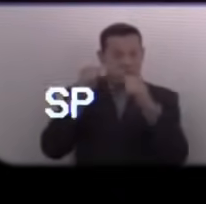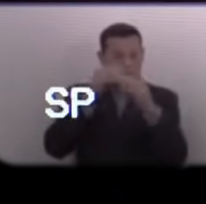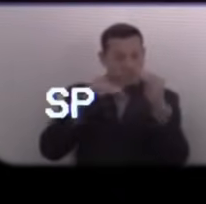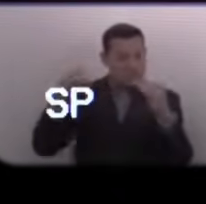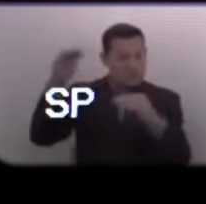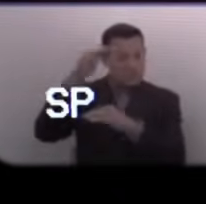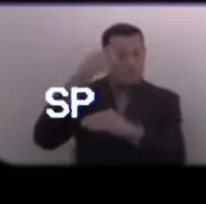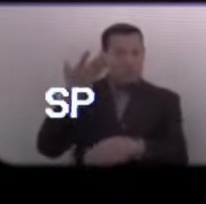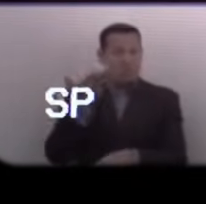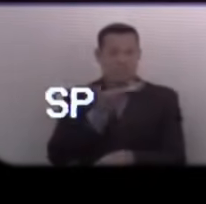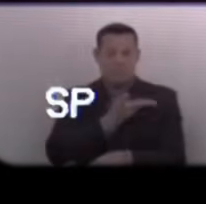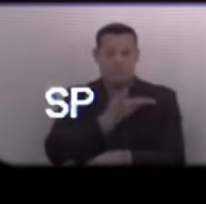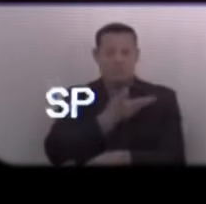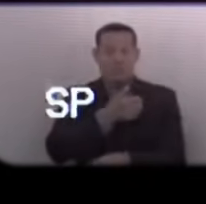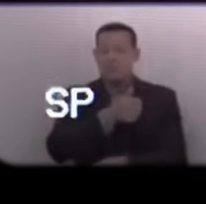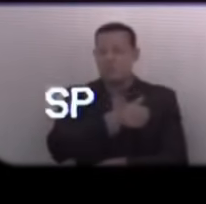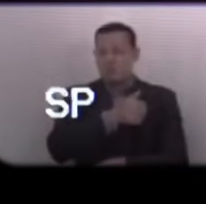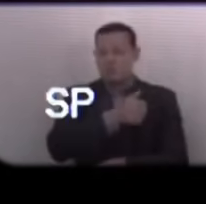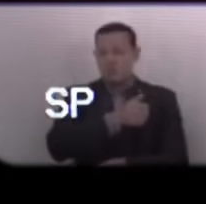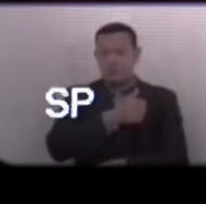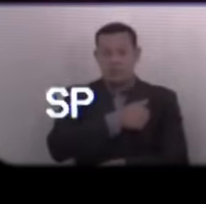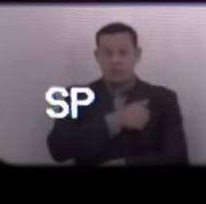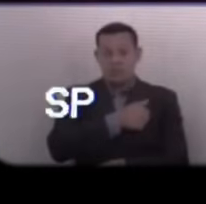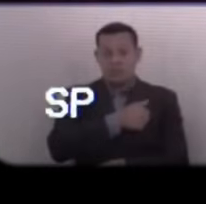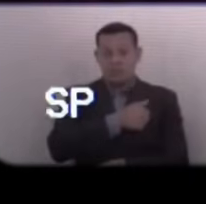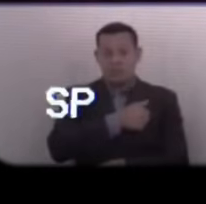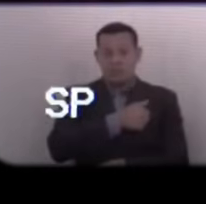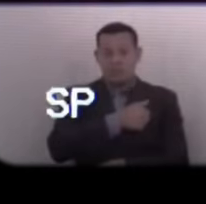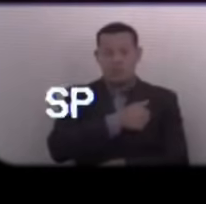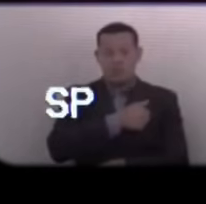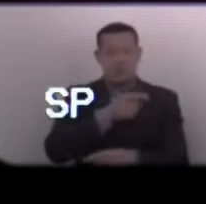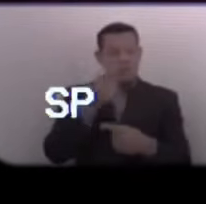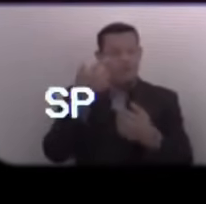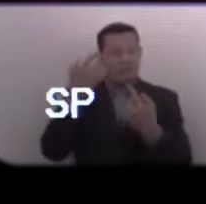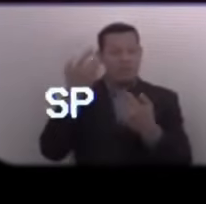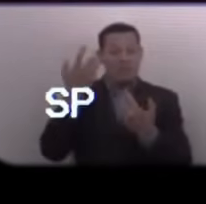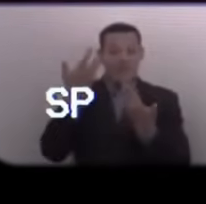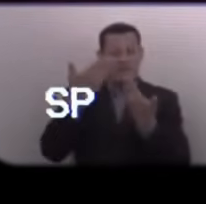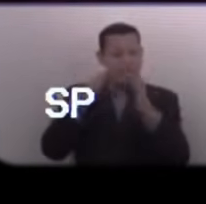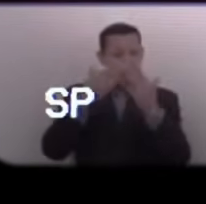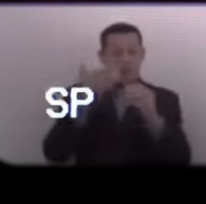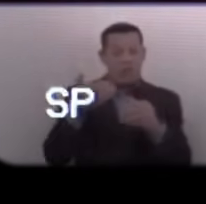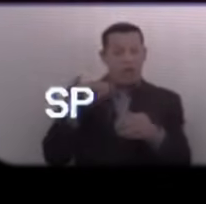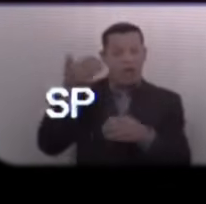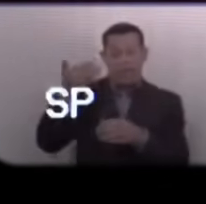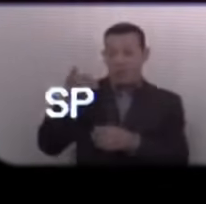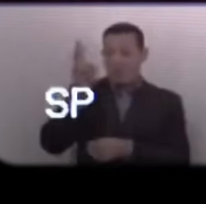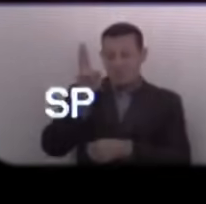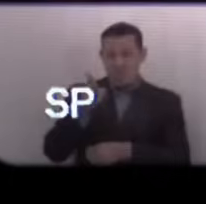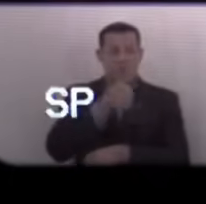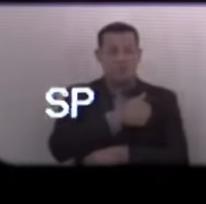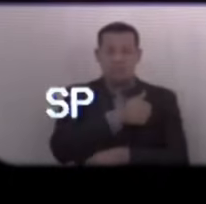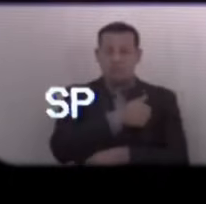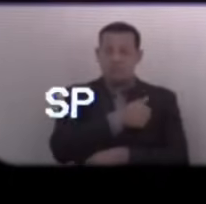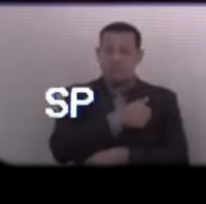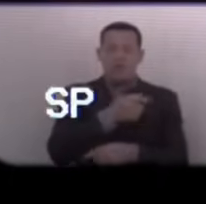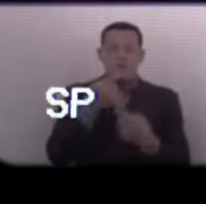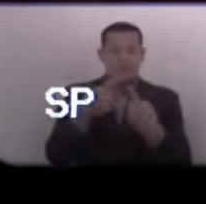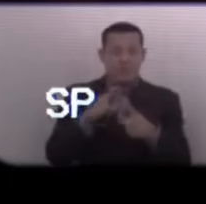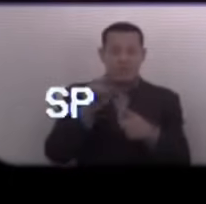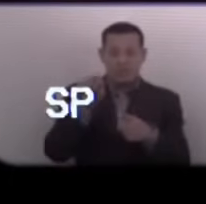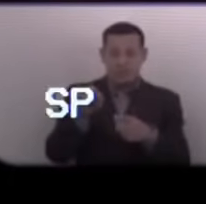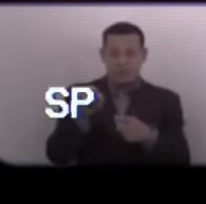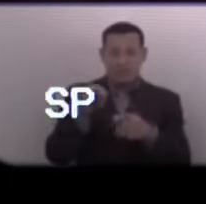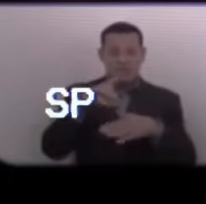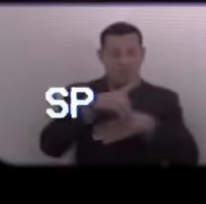han cometido que son responsables y van a ser responsables durante muchos años de los mismos. Pero esta tarde,